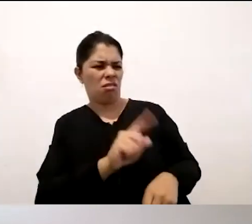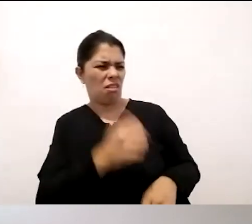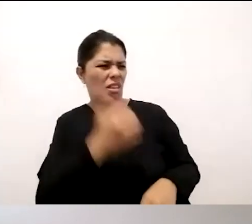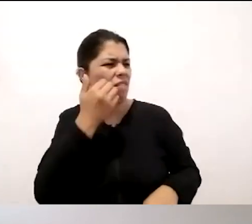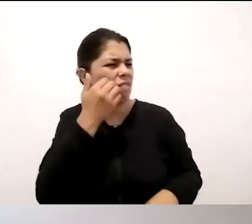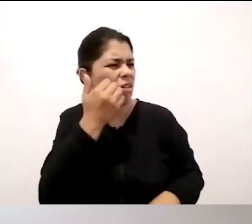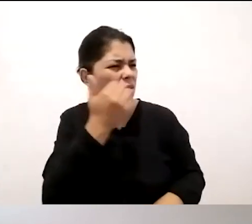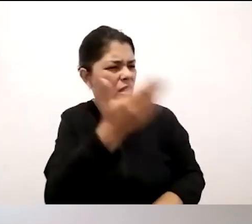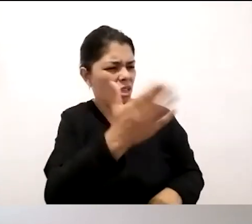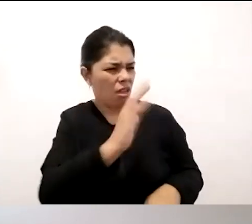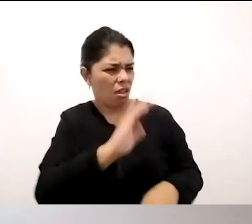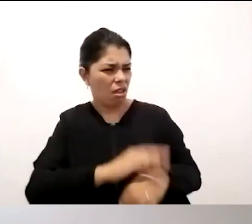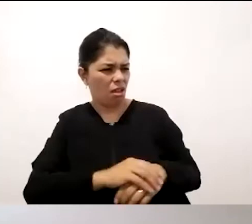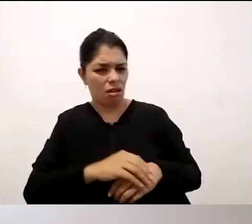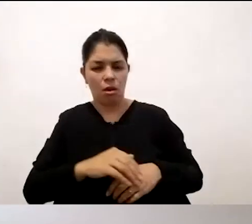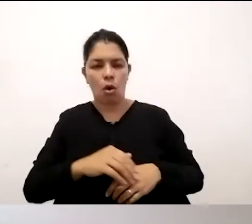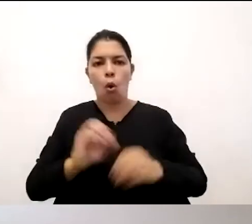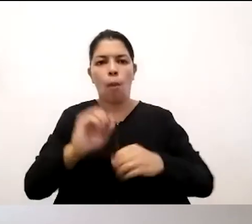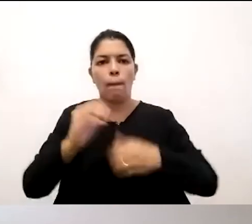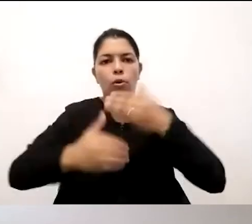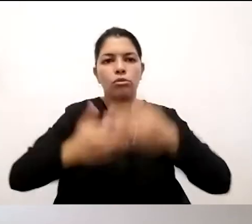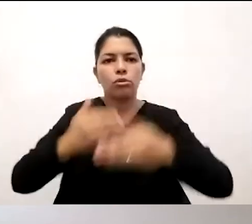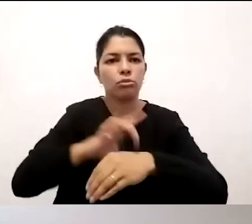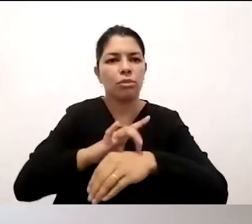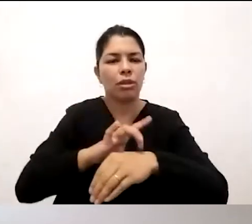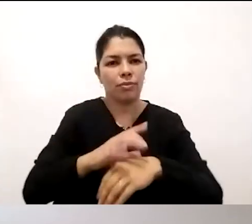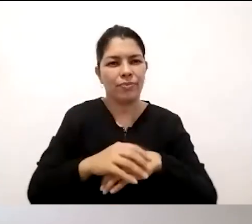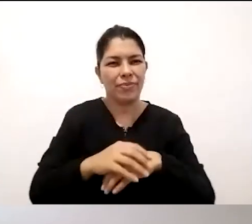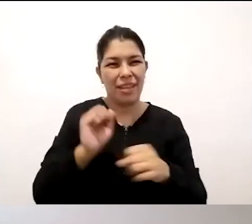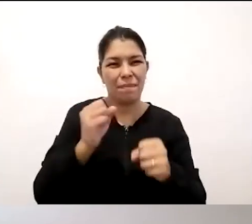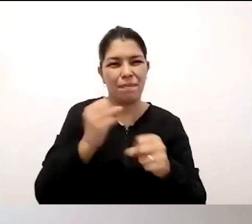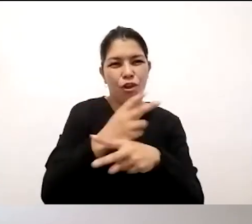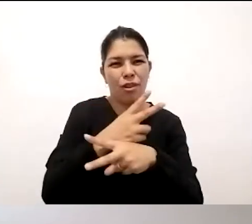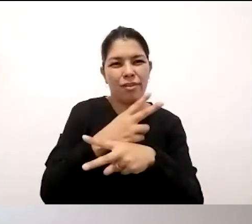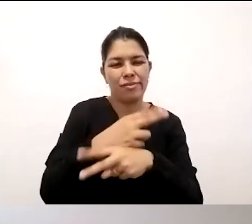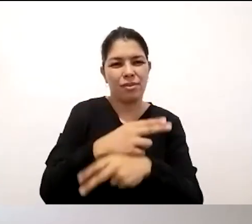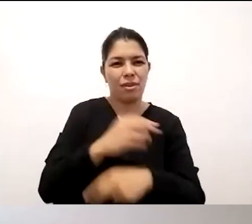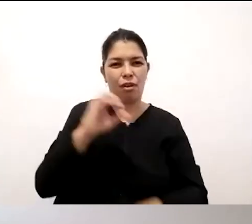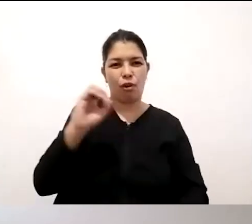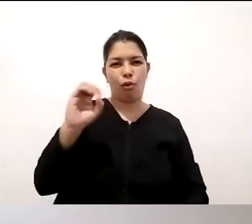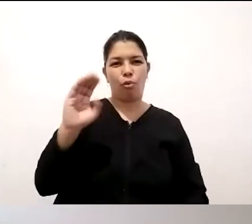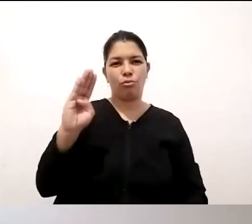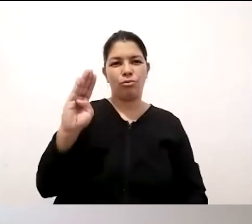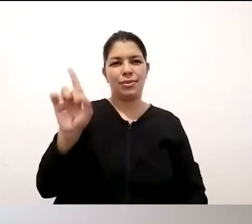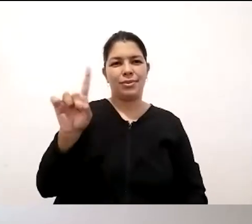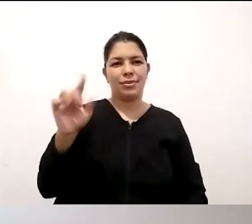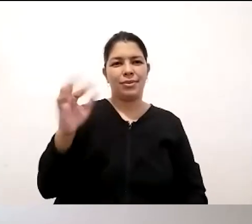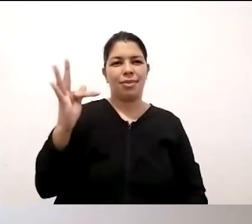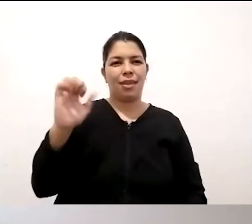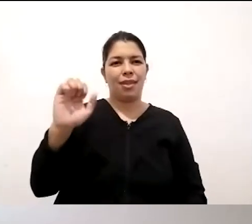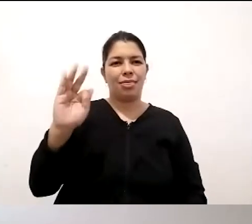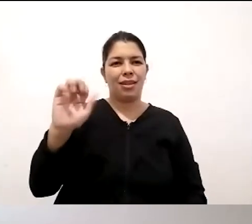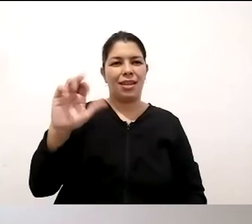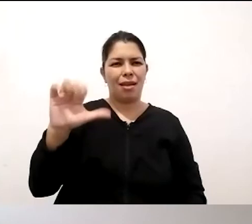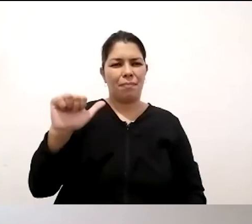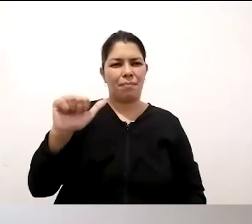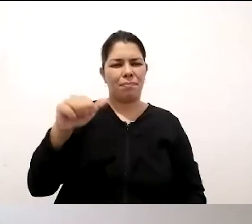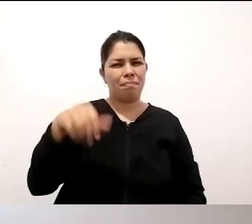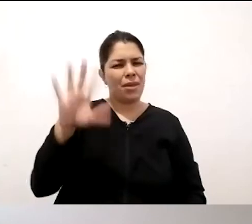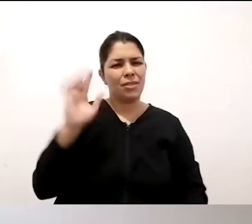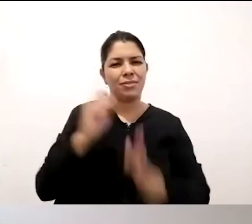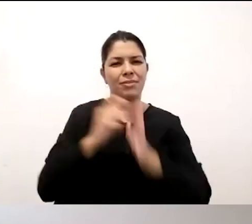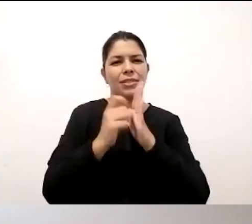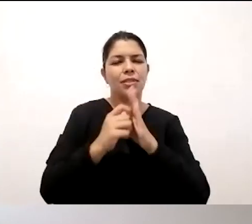¿sí? Estas expresiones de violencia o la violencia obstétrica se encuentra con mayor frecuencia durante todo lo que es el proceso de